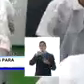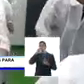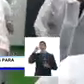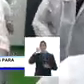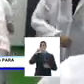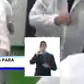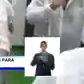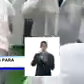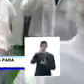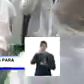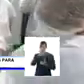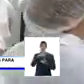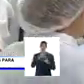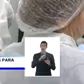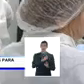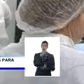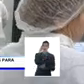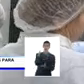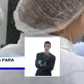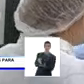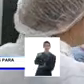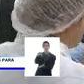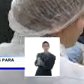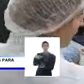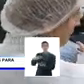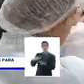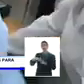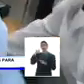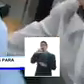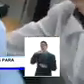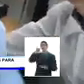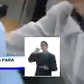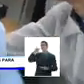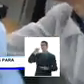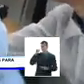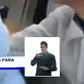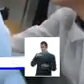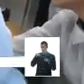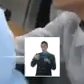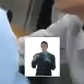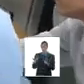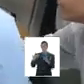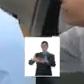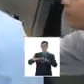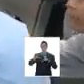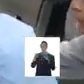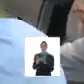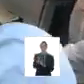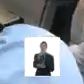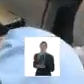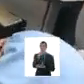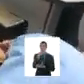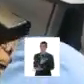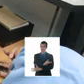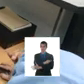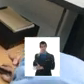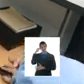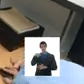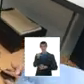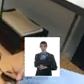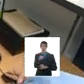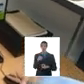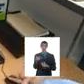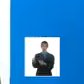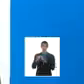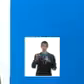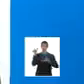primero de mayo que continúa siendo muy compleja la producción de medicamentos a partir de las tensiones financieras y de materias primas de